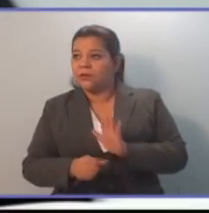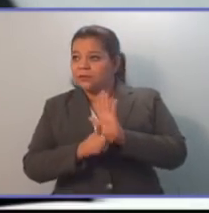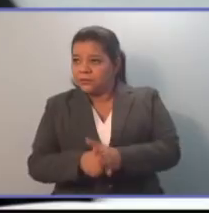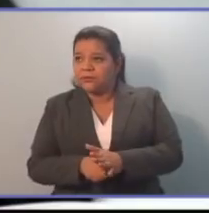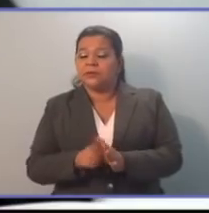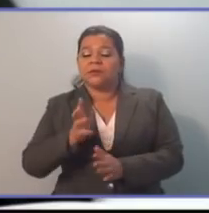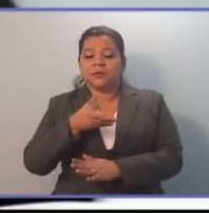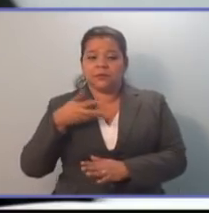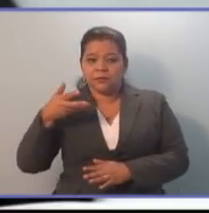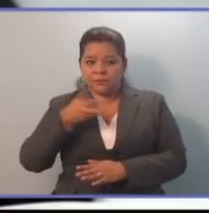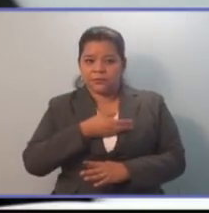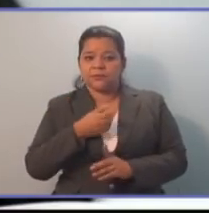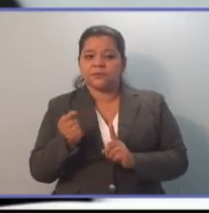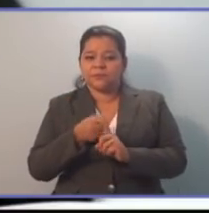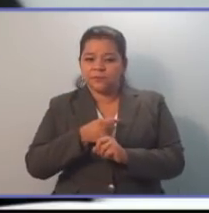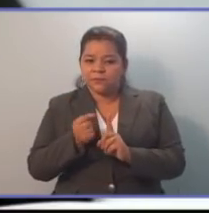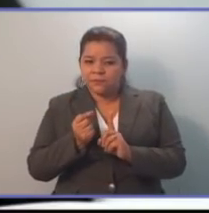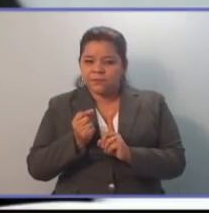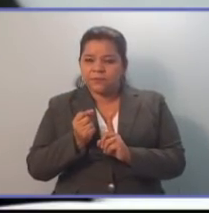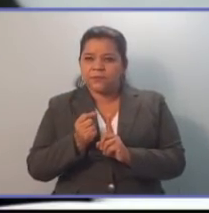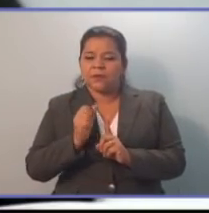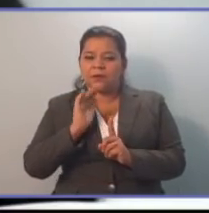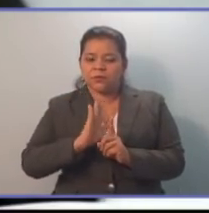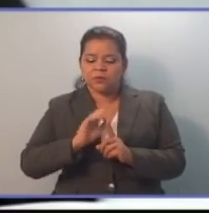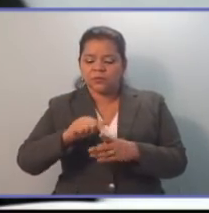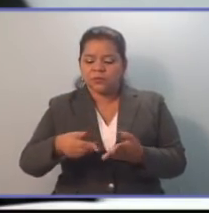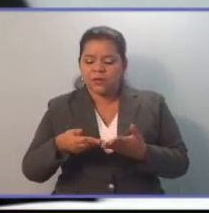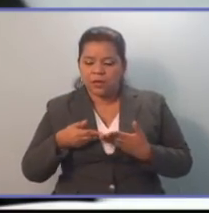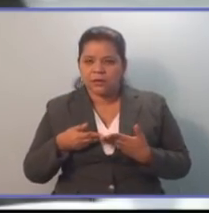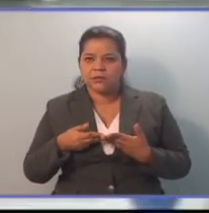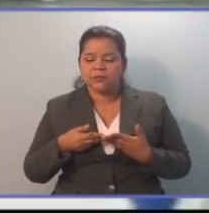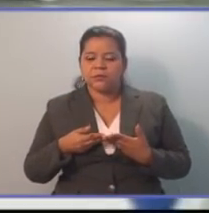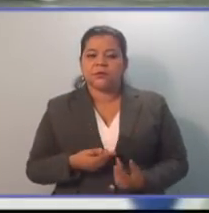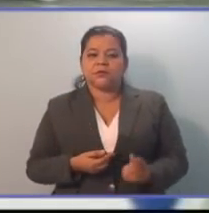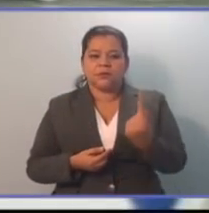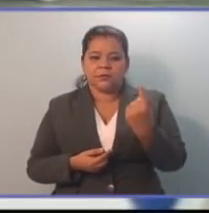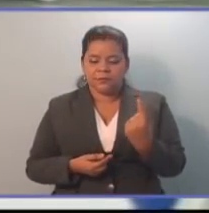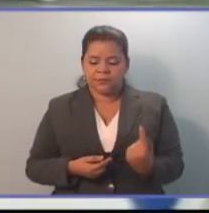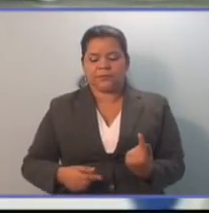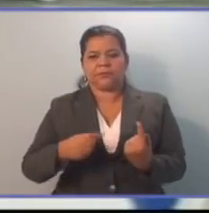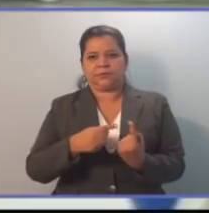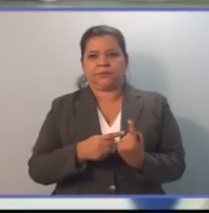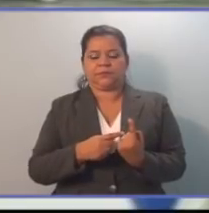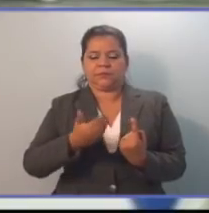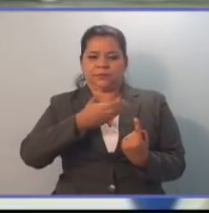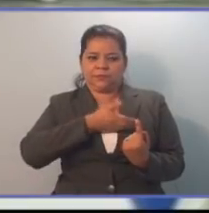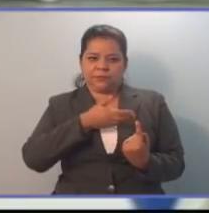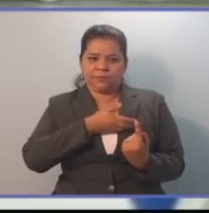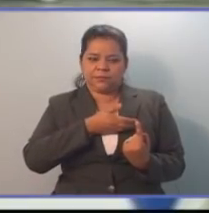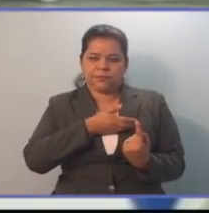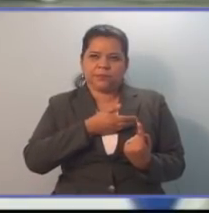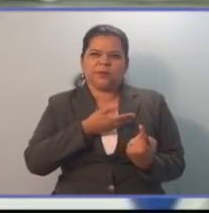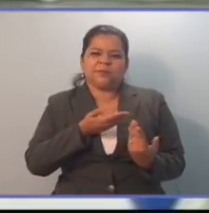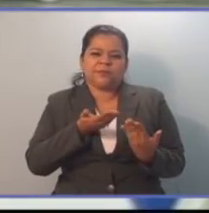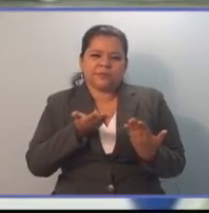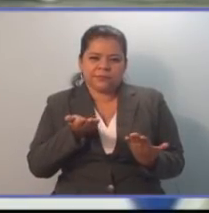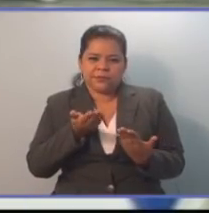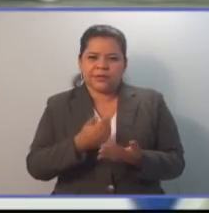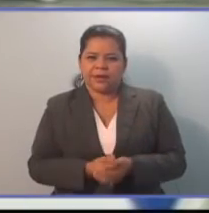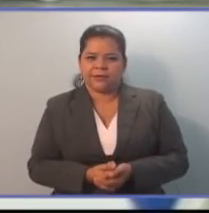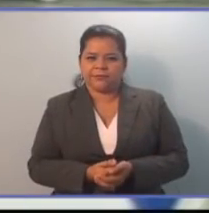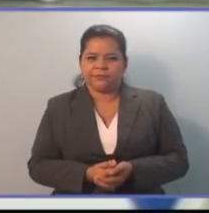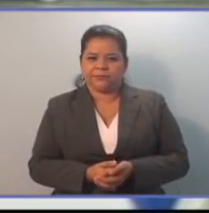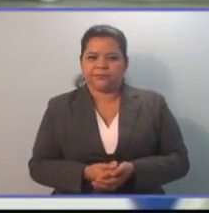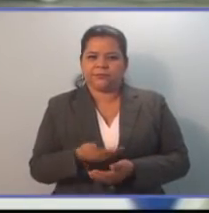estamos violentando esos derechos del imputado o imputada. Pero es que resulta que hay cosas que